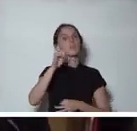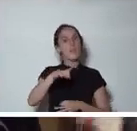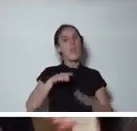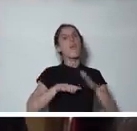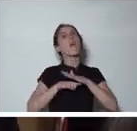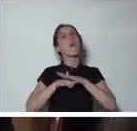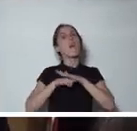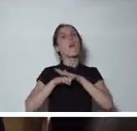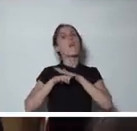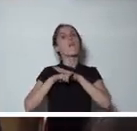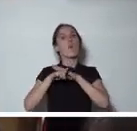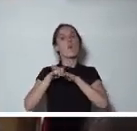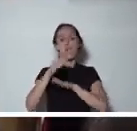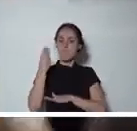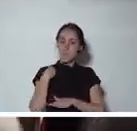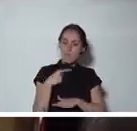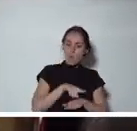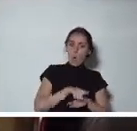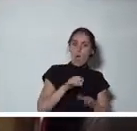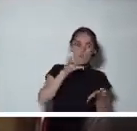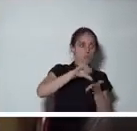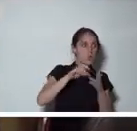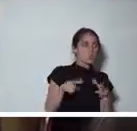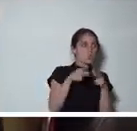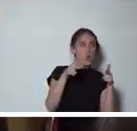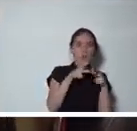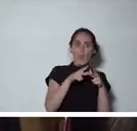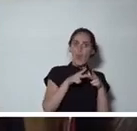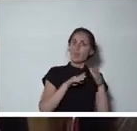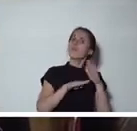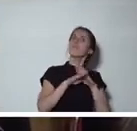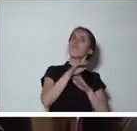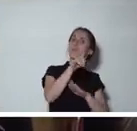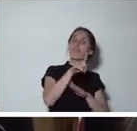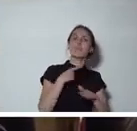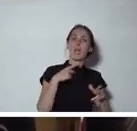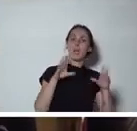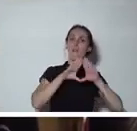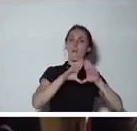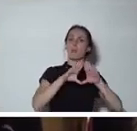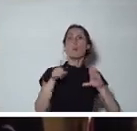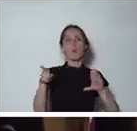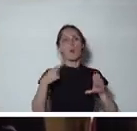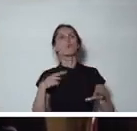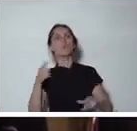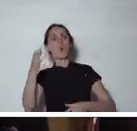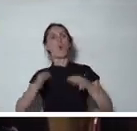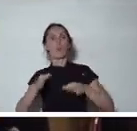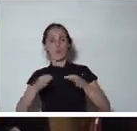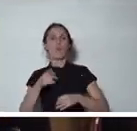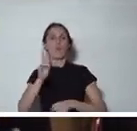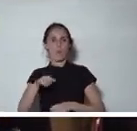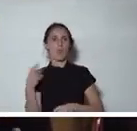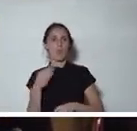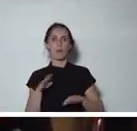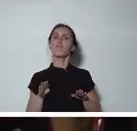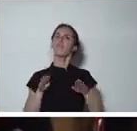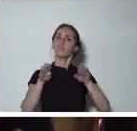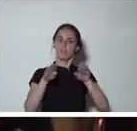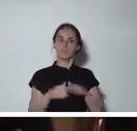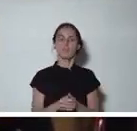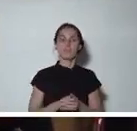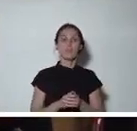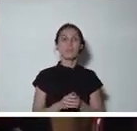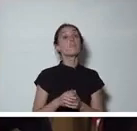ponga a la altura de la ciudadanía a la que tiene que proteger y por la que tiene que velar por sus derechos y sigo hay que tocar